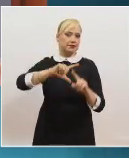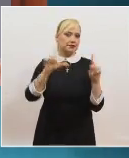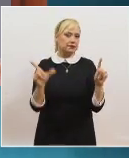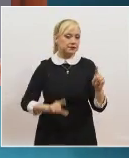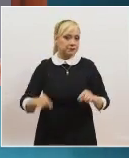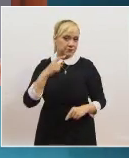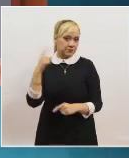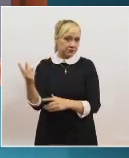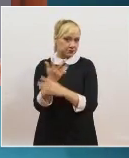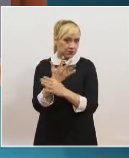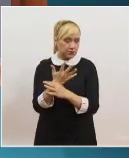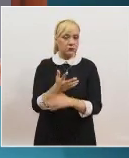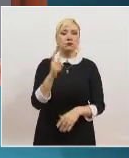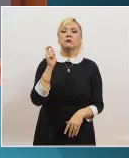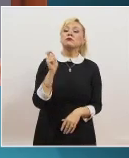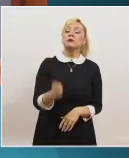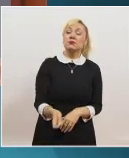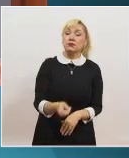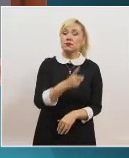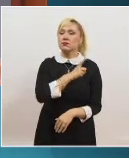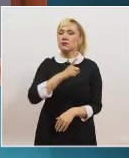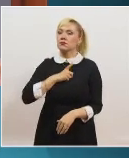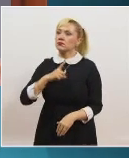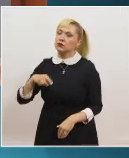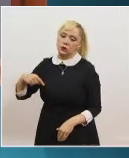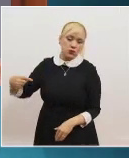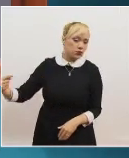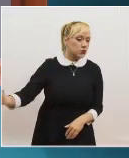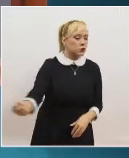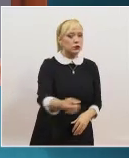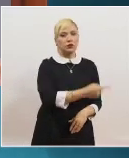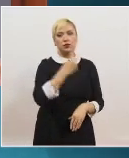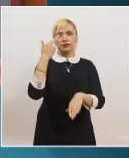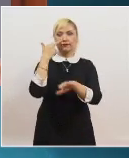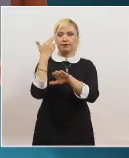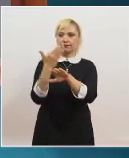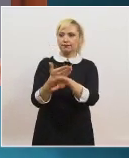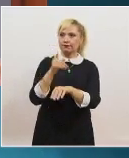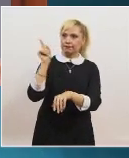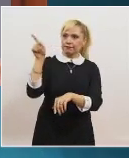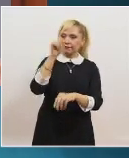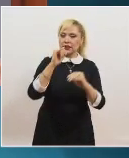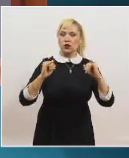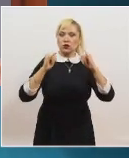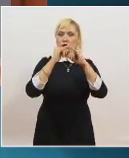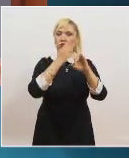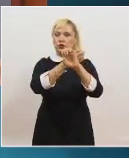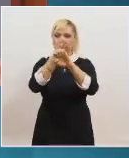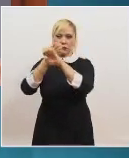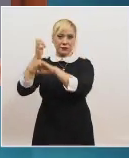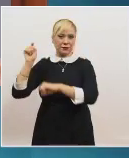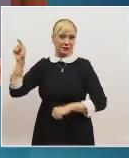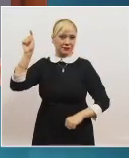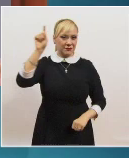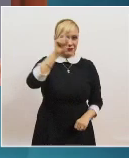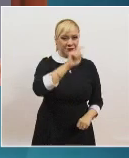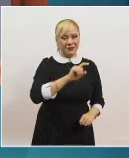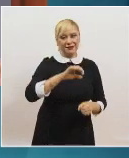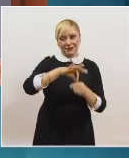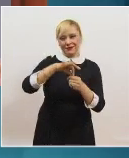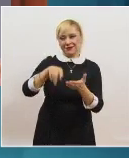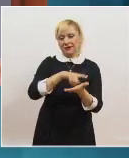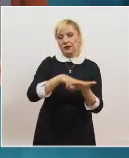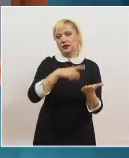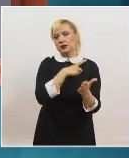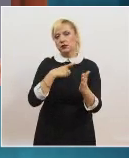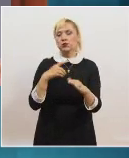Nación, señalando que es facultad de los institutos emitir